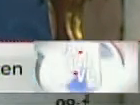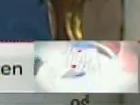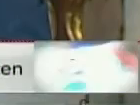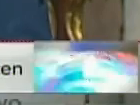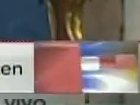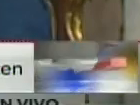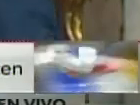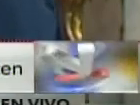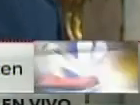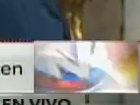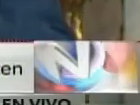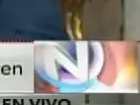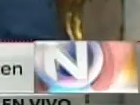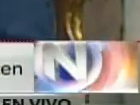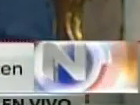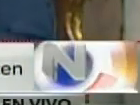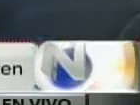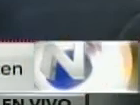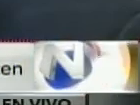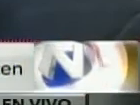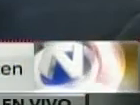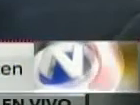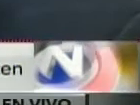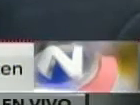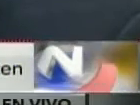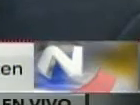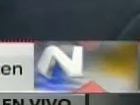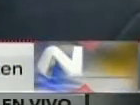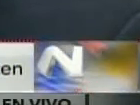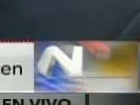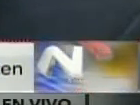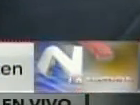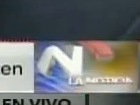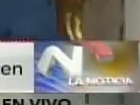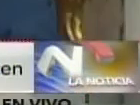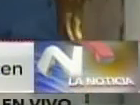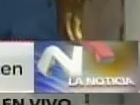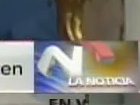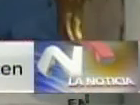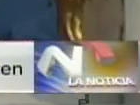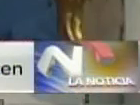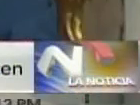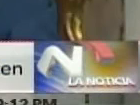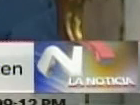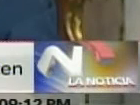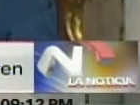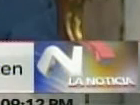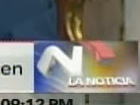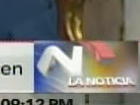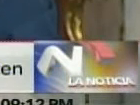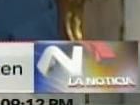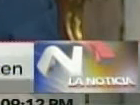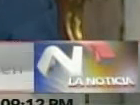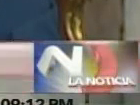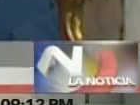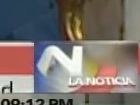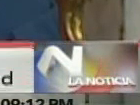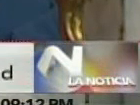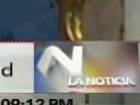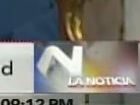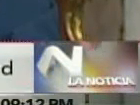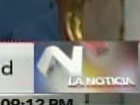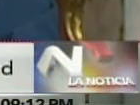este jueves 28, regresando de Quito, nos vamos para la faja petrolífera del Orinoco.